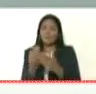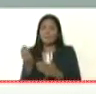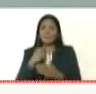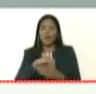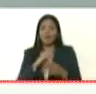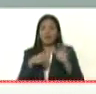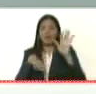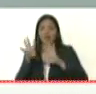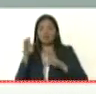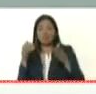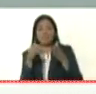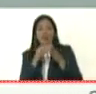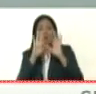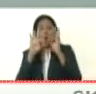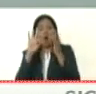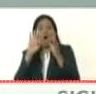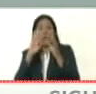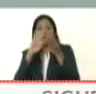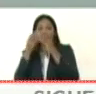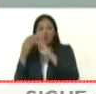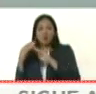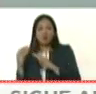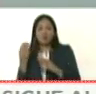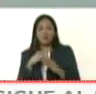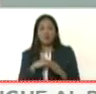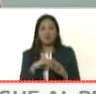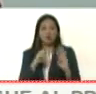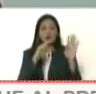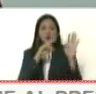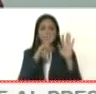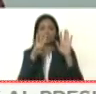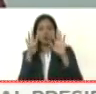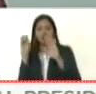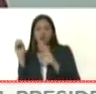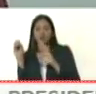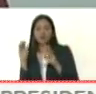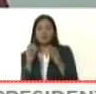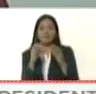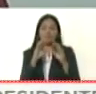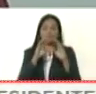14.000 comunidades de 790 parroquias en los